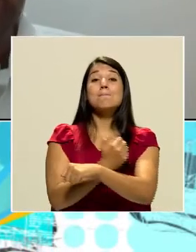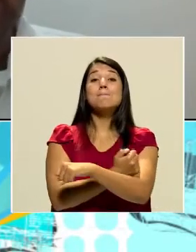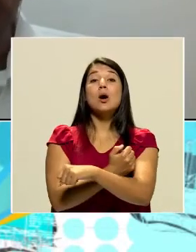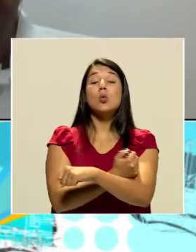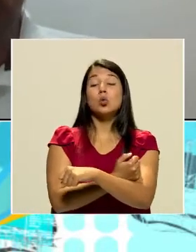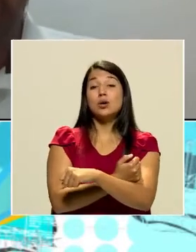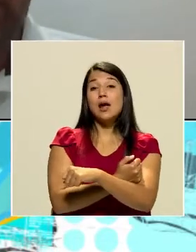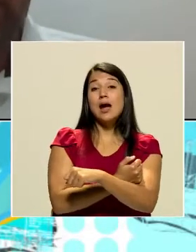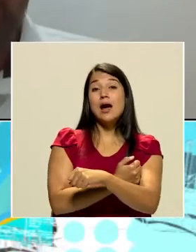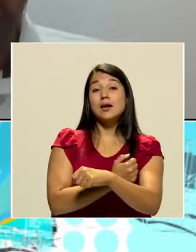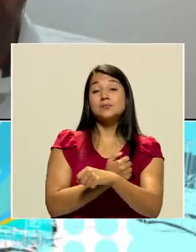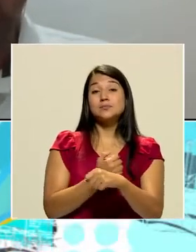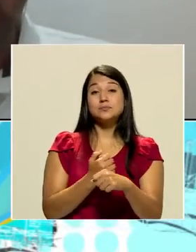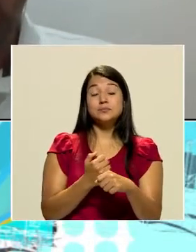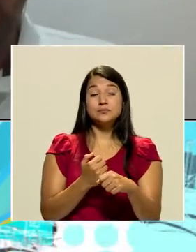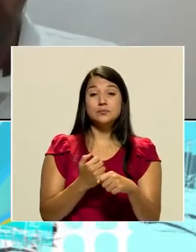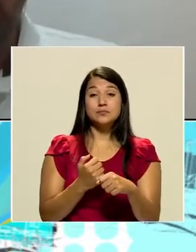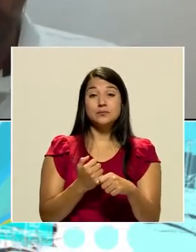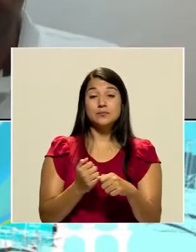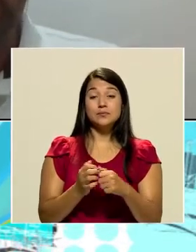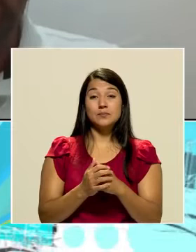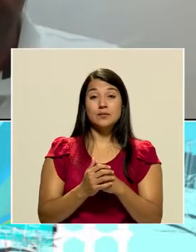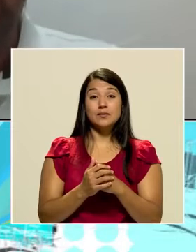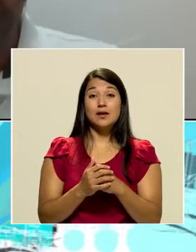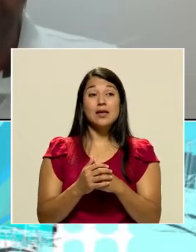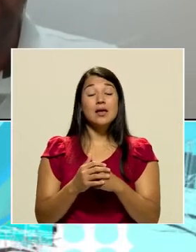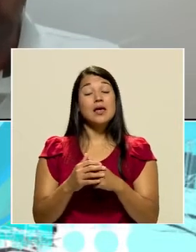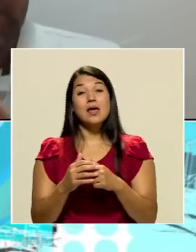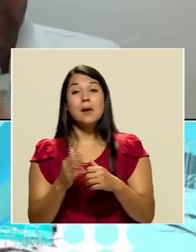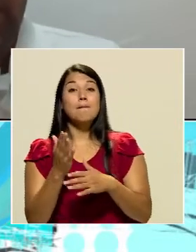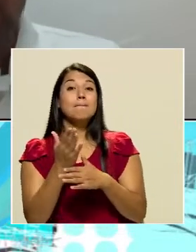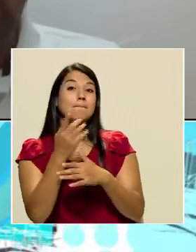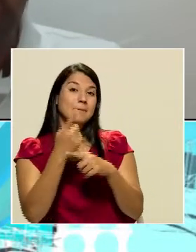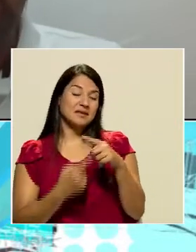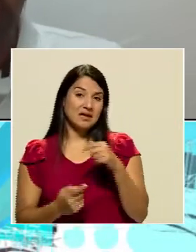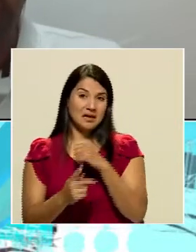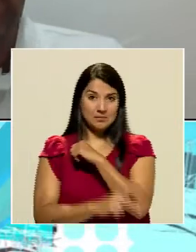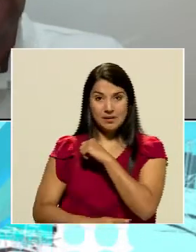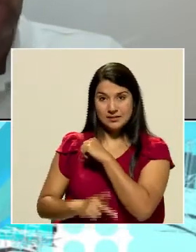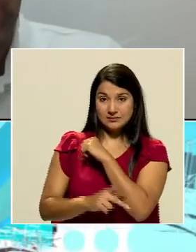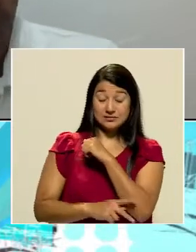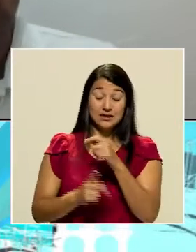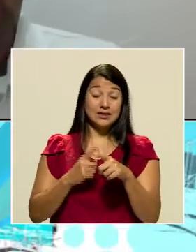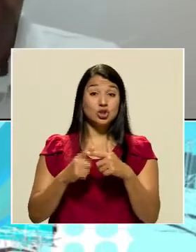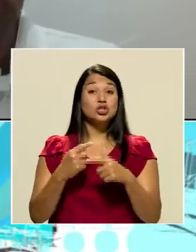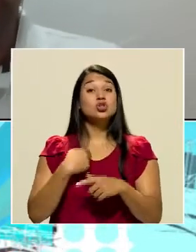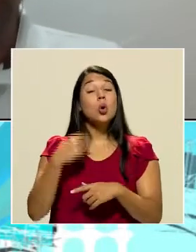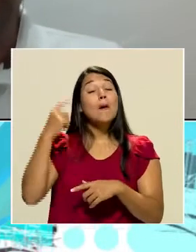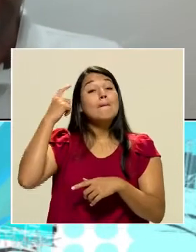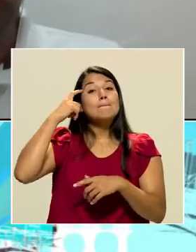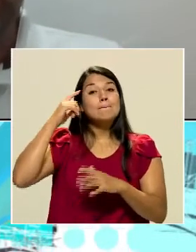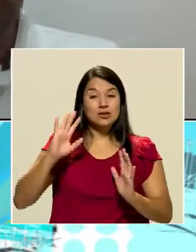primera línea de defensa contra el coronavirus. Entonces, digamos que iríamos, pienso yo, desde